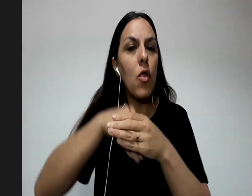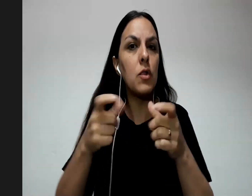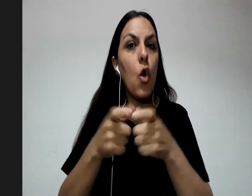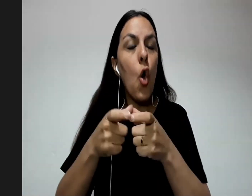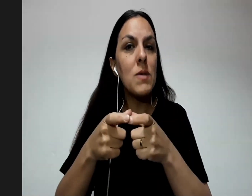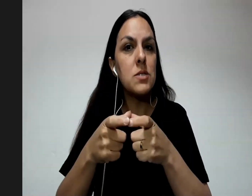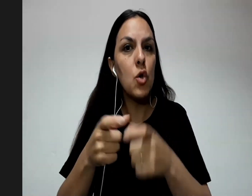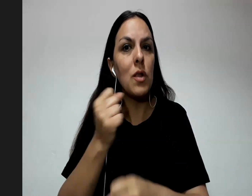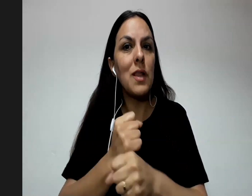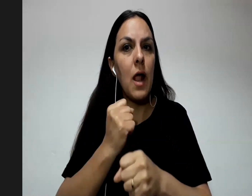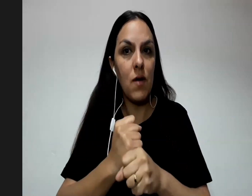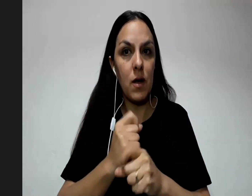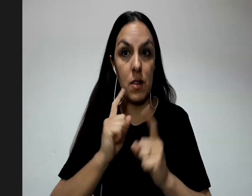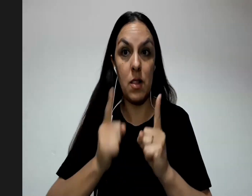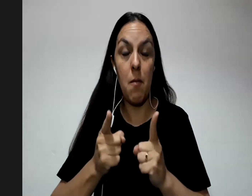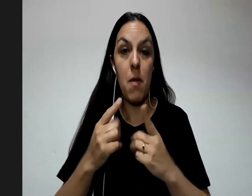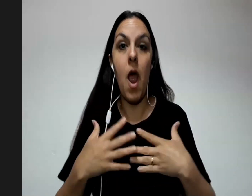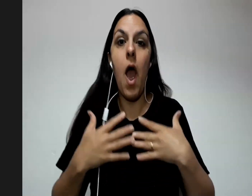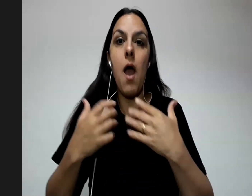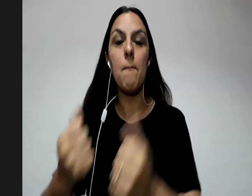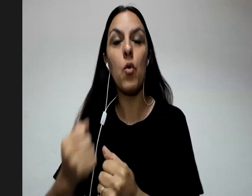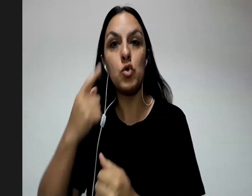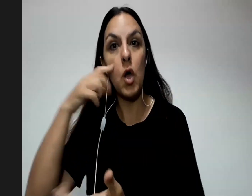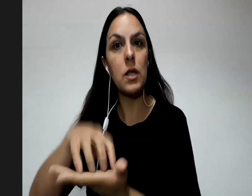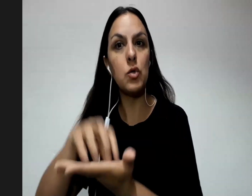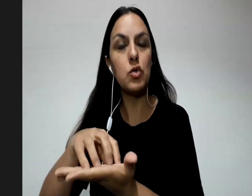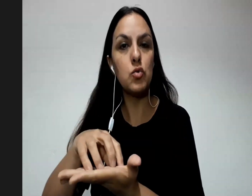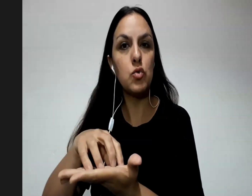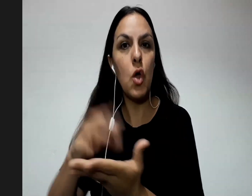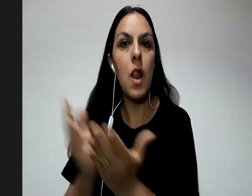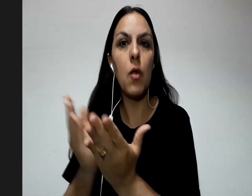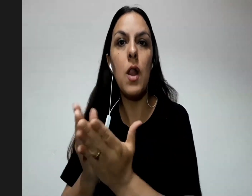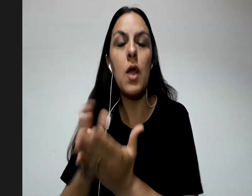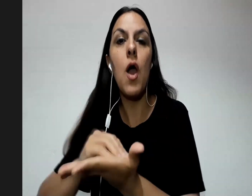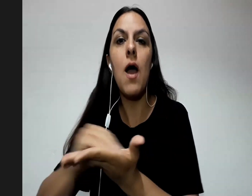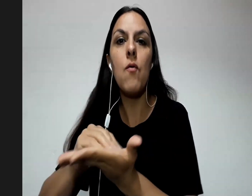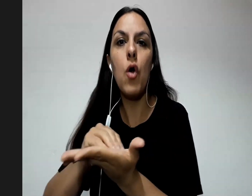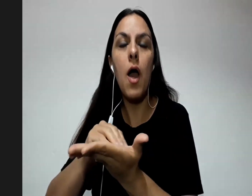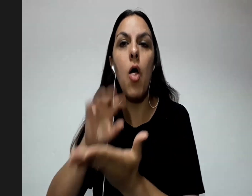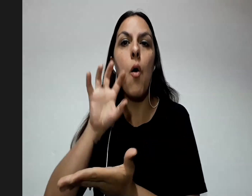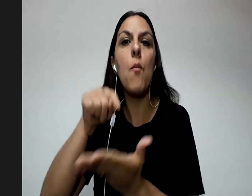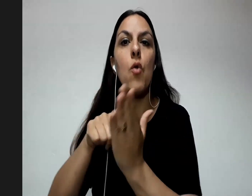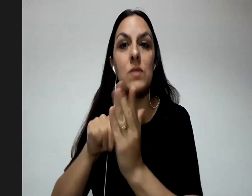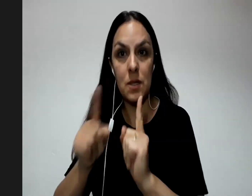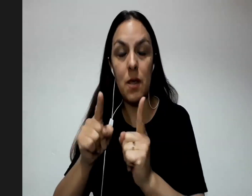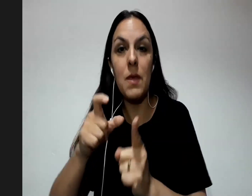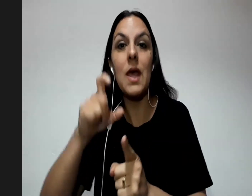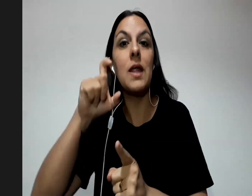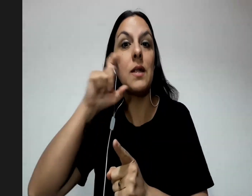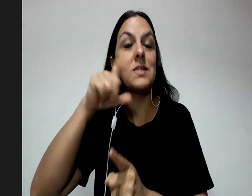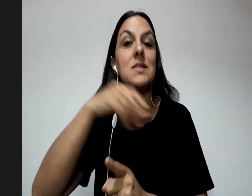también el apoyo institucional que desde el Colegio de Abogados de la Provincia de Buenos Aires y desde la propia Sijuso se está dando. Así